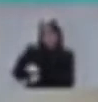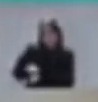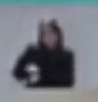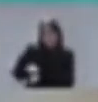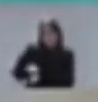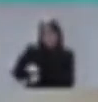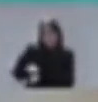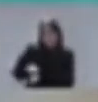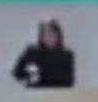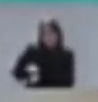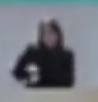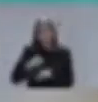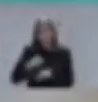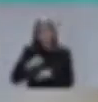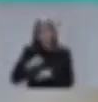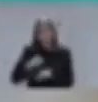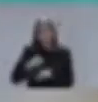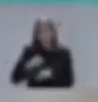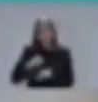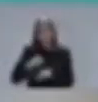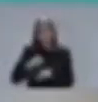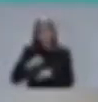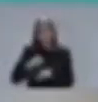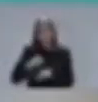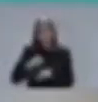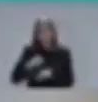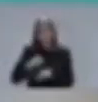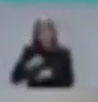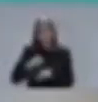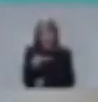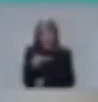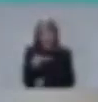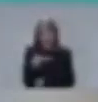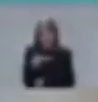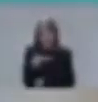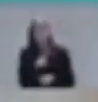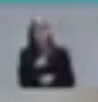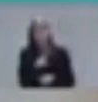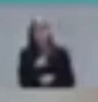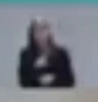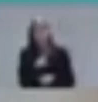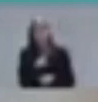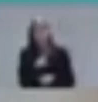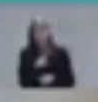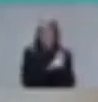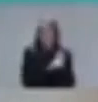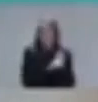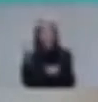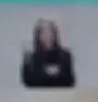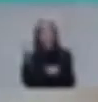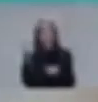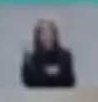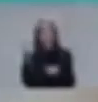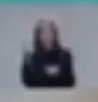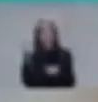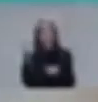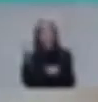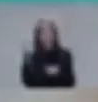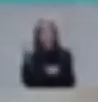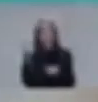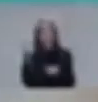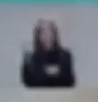como la solicitada, lo que incluye, en el caso, requerir información a distintas entidades